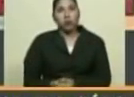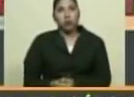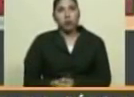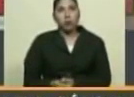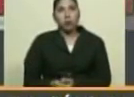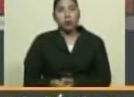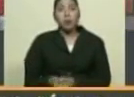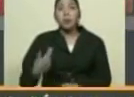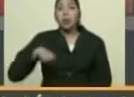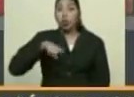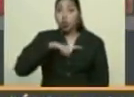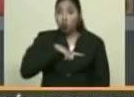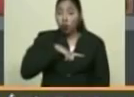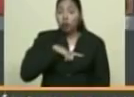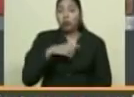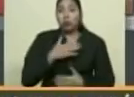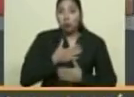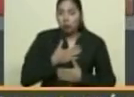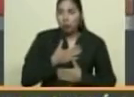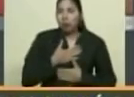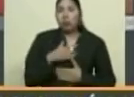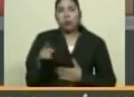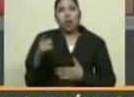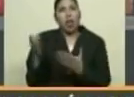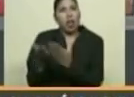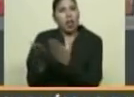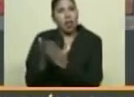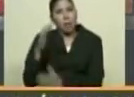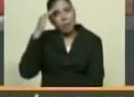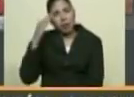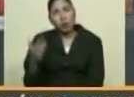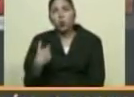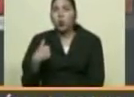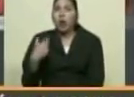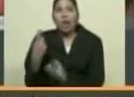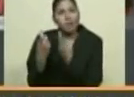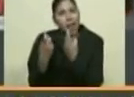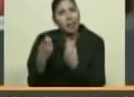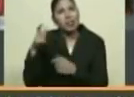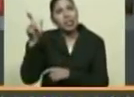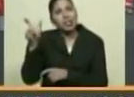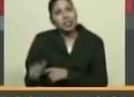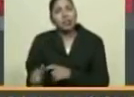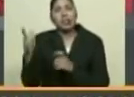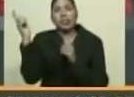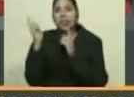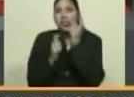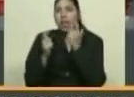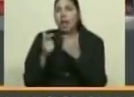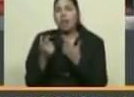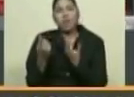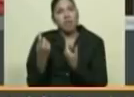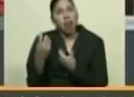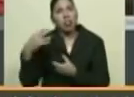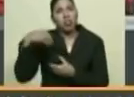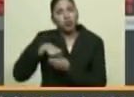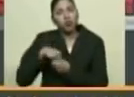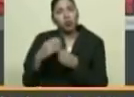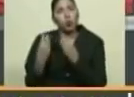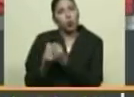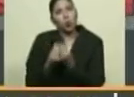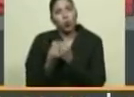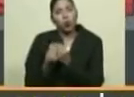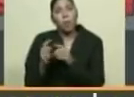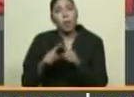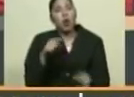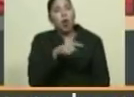Y nosotros mismos, en la academia, lo extrañábamos, ¿por qué se fue al Orsa, no? Y hubiésemos querido que siguiera ya. Pero él tenía